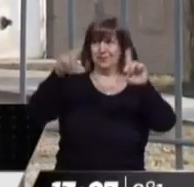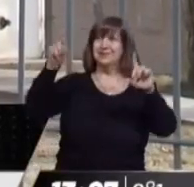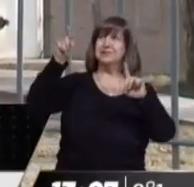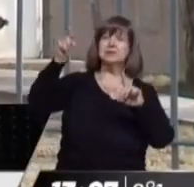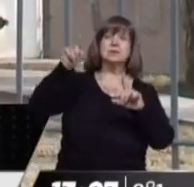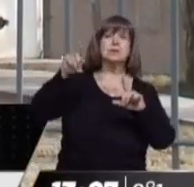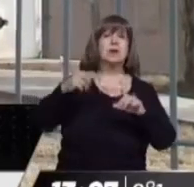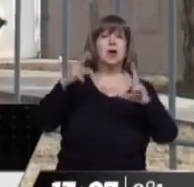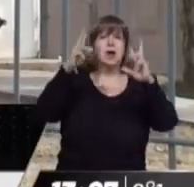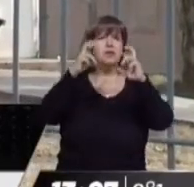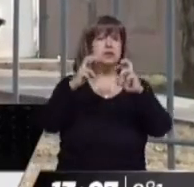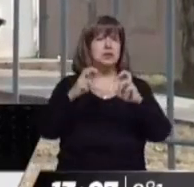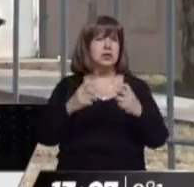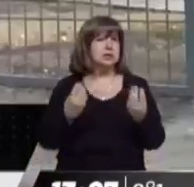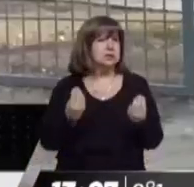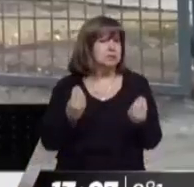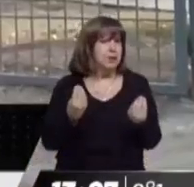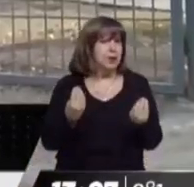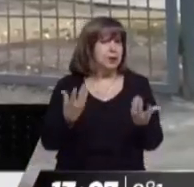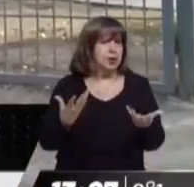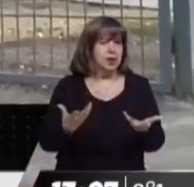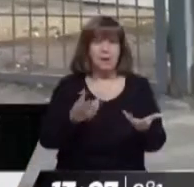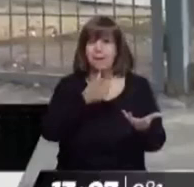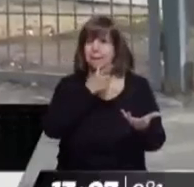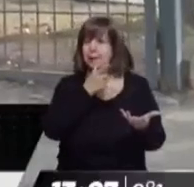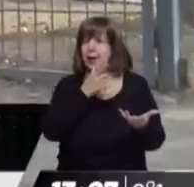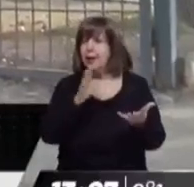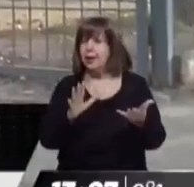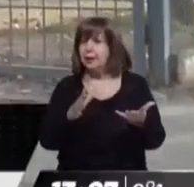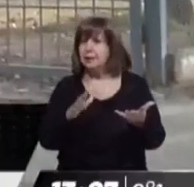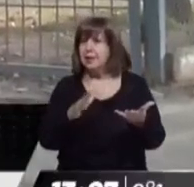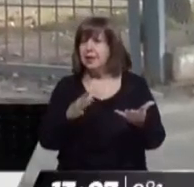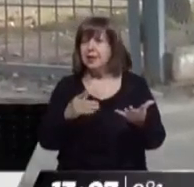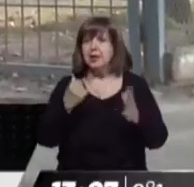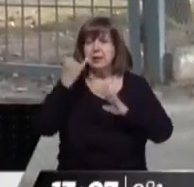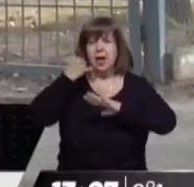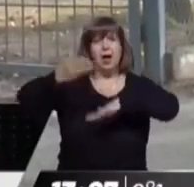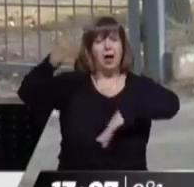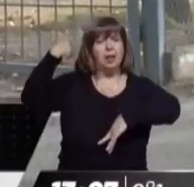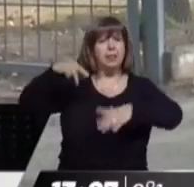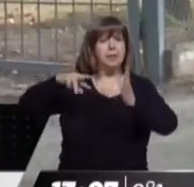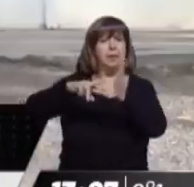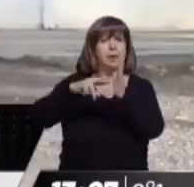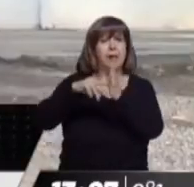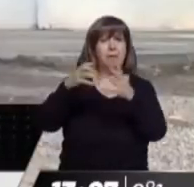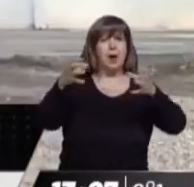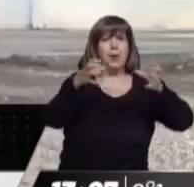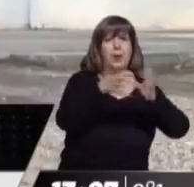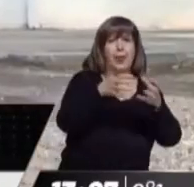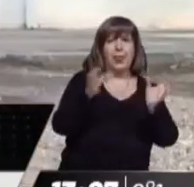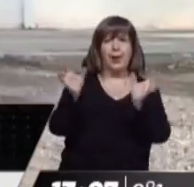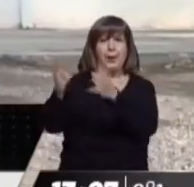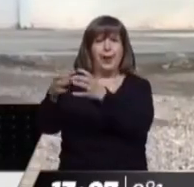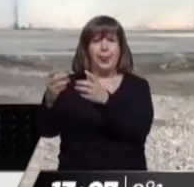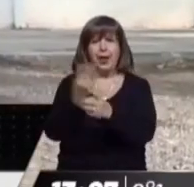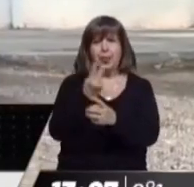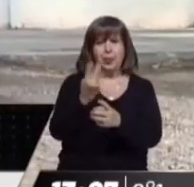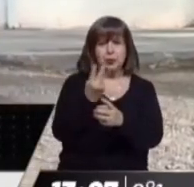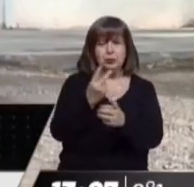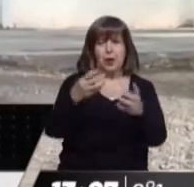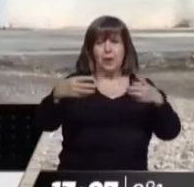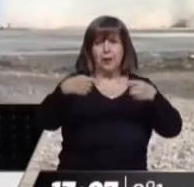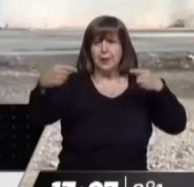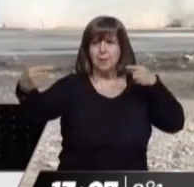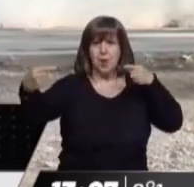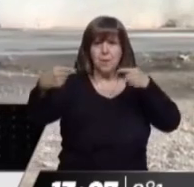primeras investigaciones estaría vinculado este hecho a una vieja disputa entre dos bandas que operarían en esta